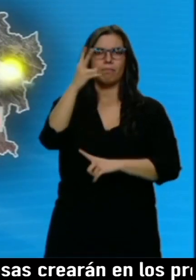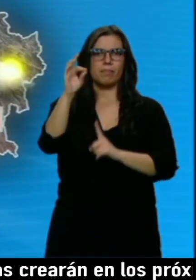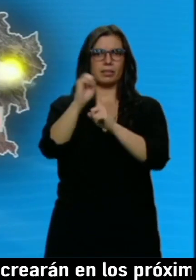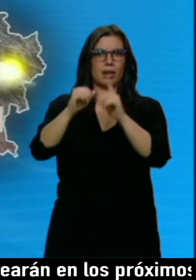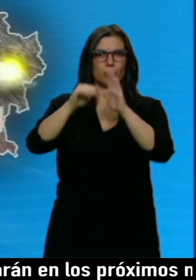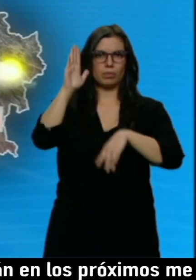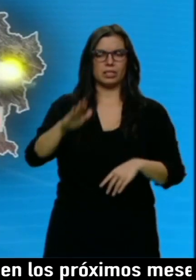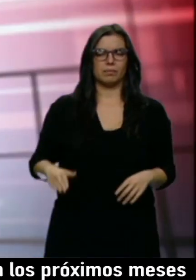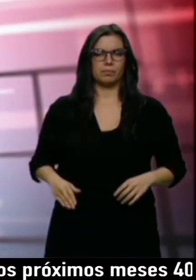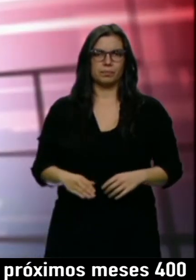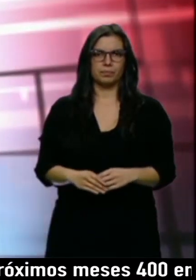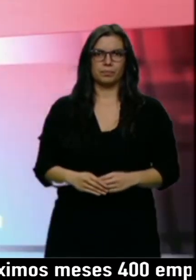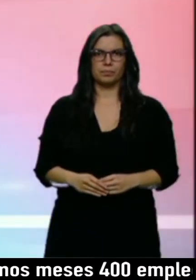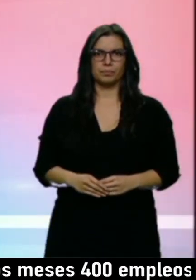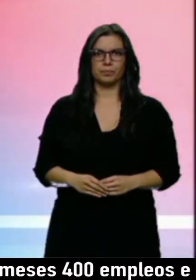grados.